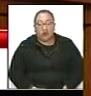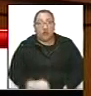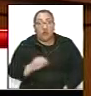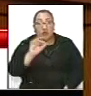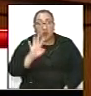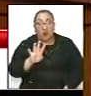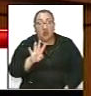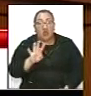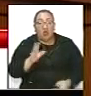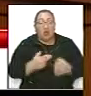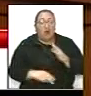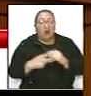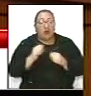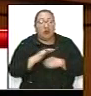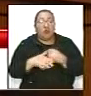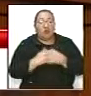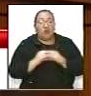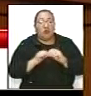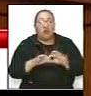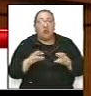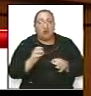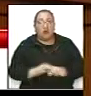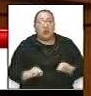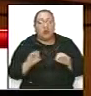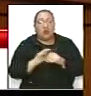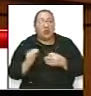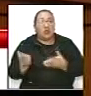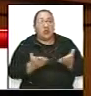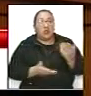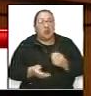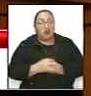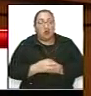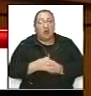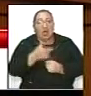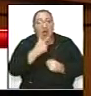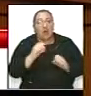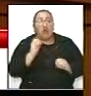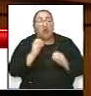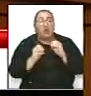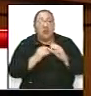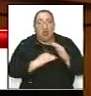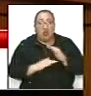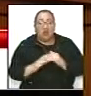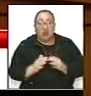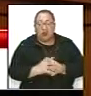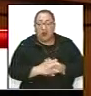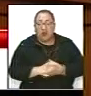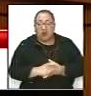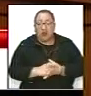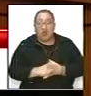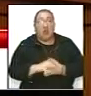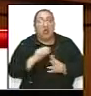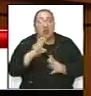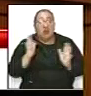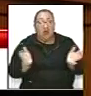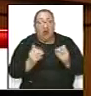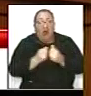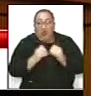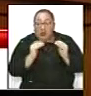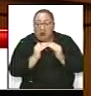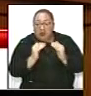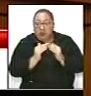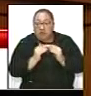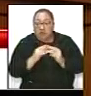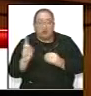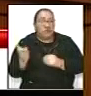Cuarto, aumentar la cobertura sostenible de los servicios de agua y saneamiento. Y quinto, promover la igualdad